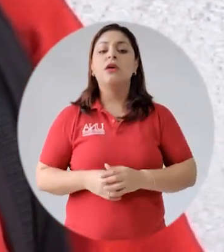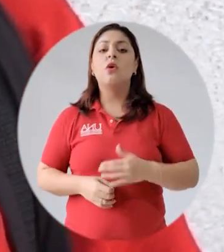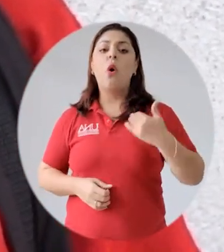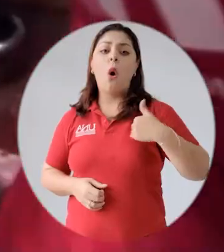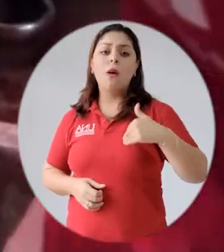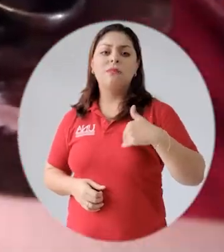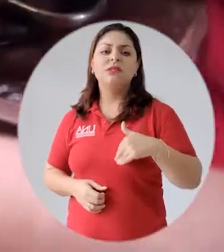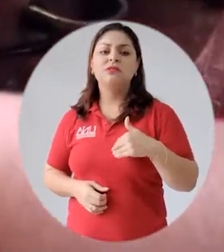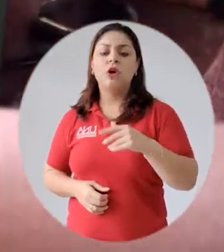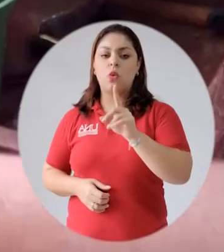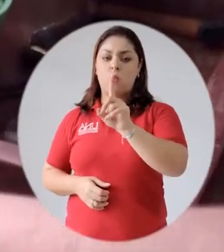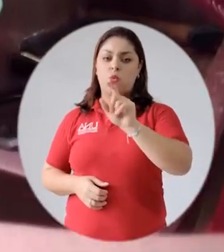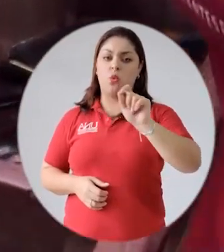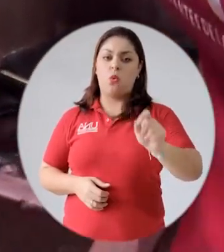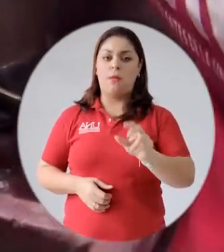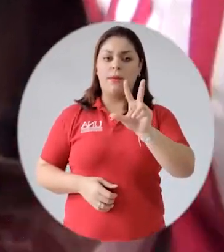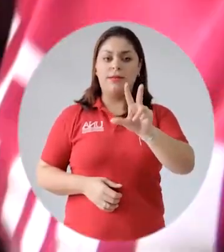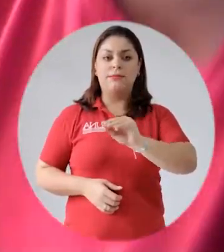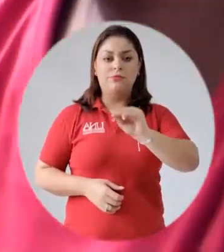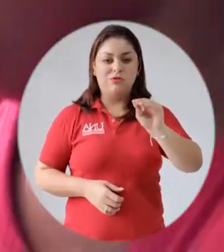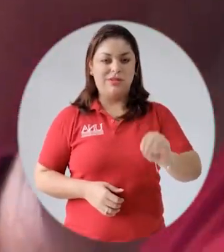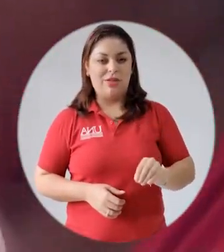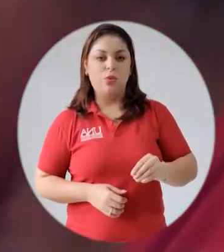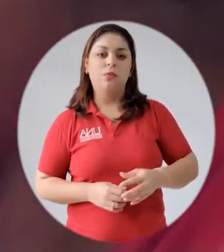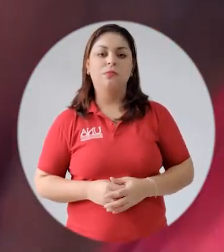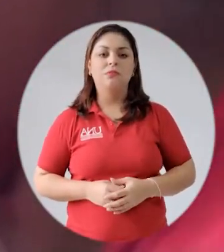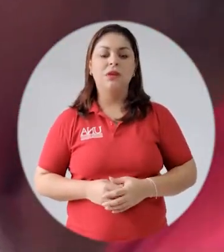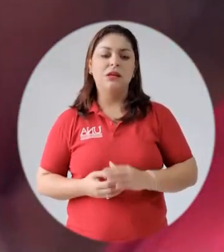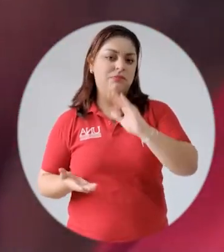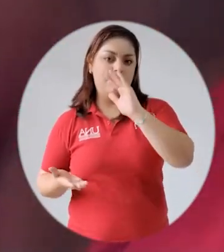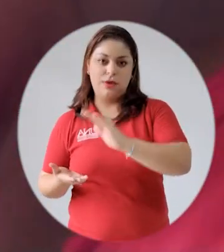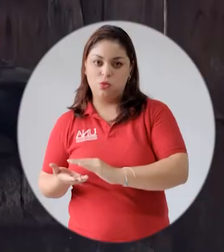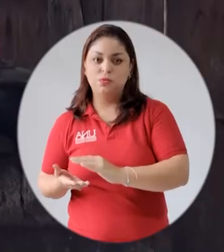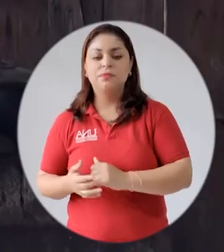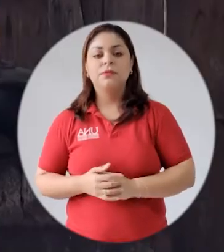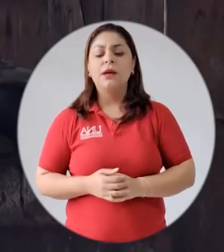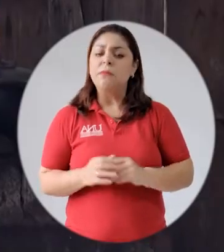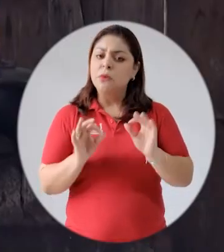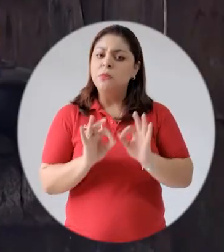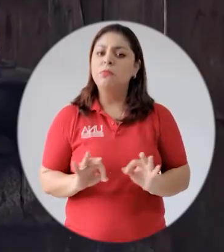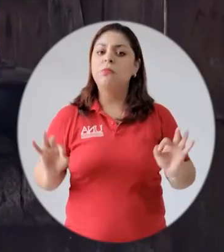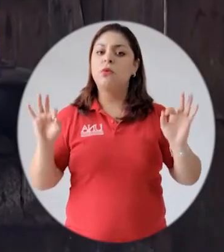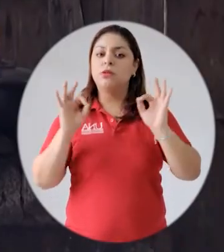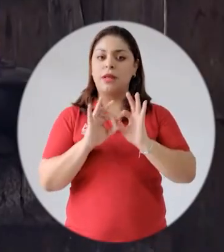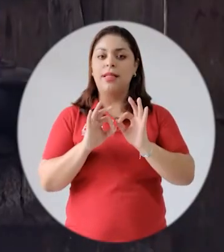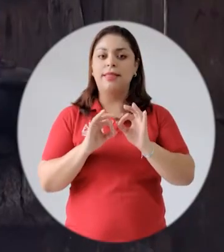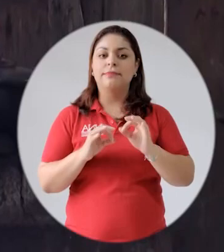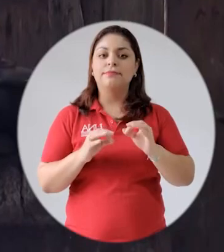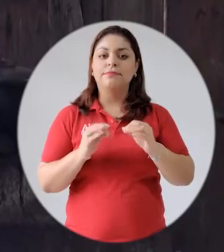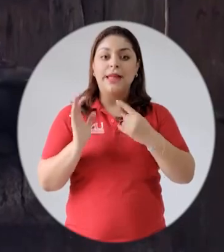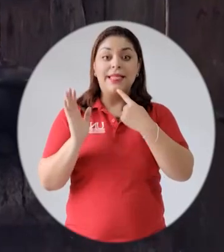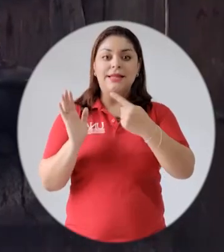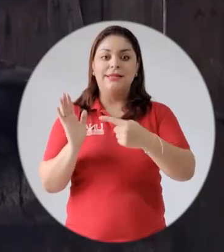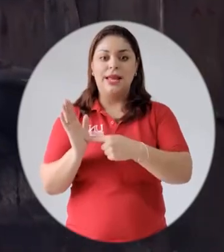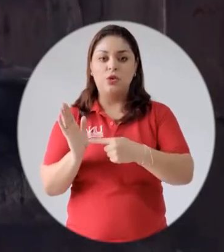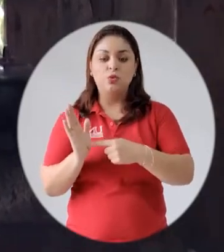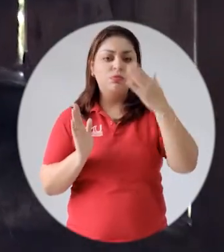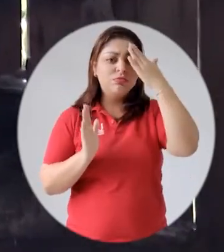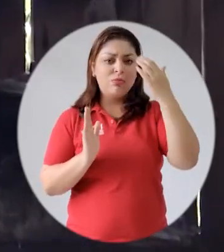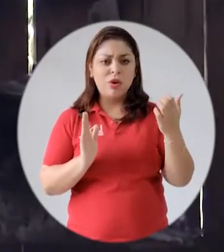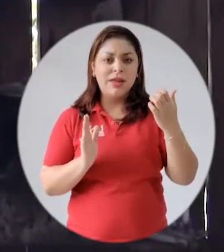de participación un poco menor, ¿verdad? ¿Por qué? Porque cuando hablamos de cuidados, por ejemplo, de personas totalmente dependientes de 12 años y